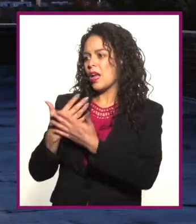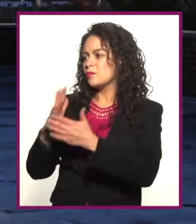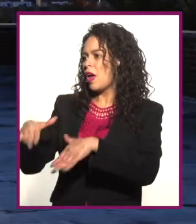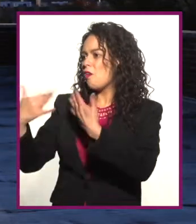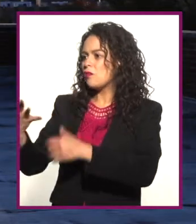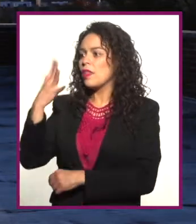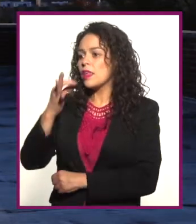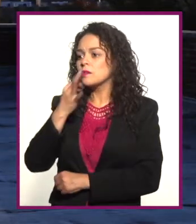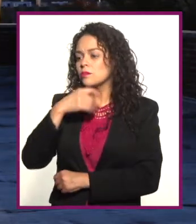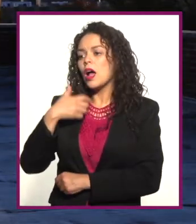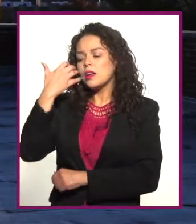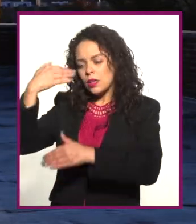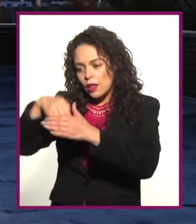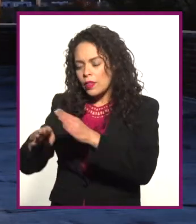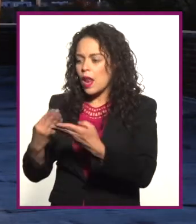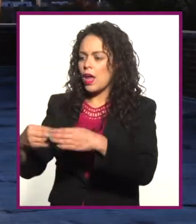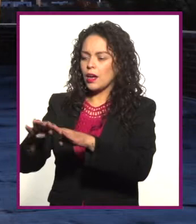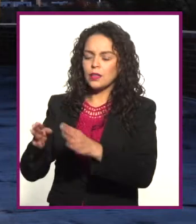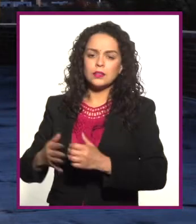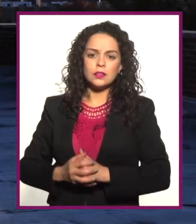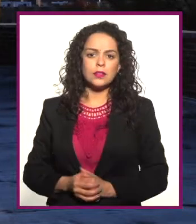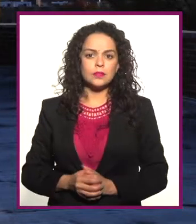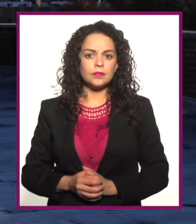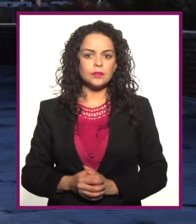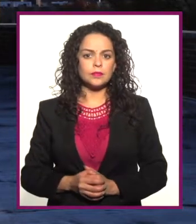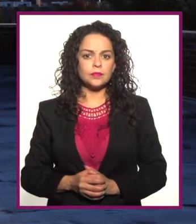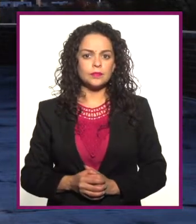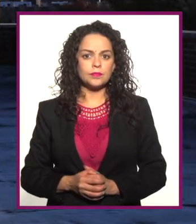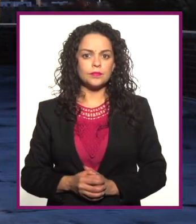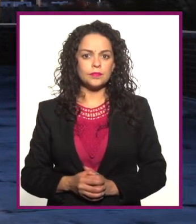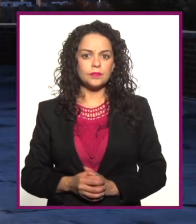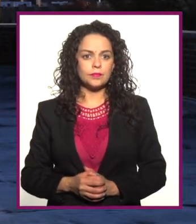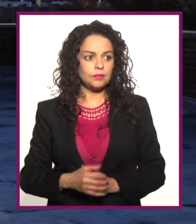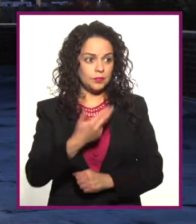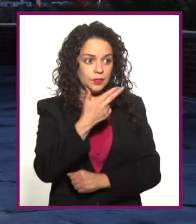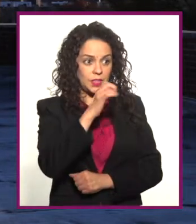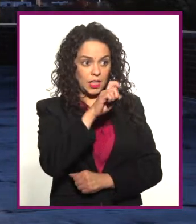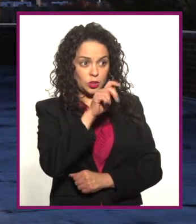10 minutos tratando de entrar a la casa. Ichpochtli.